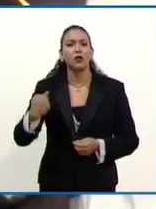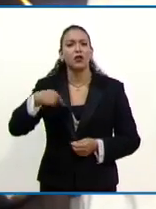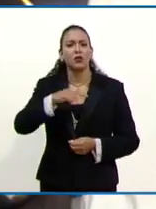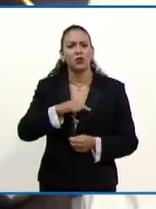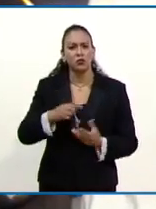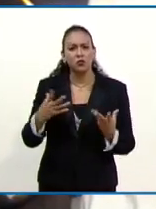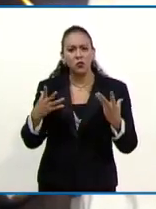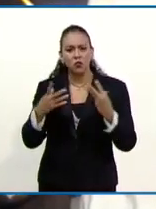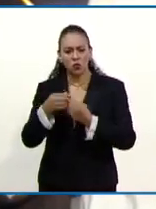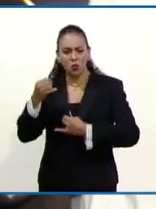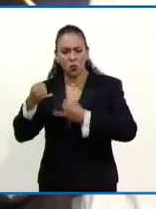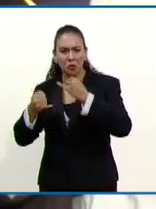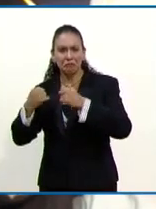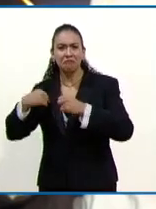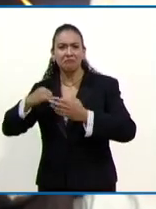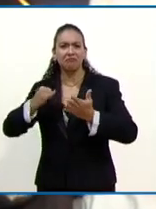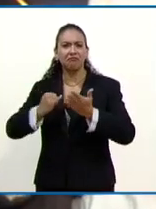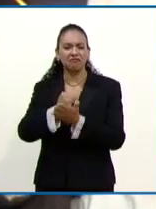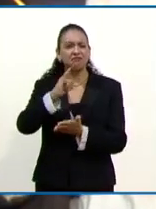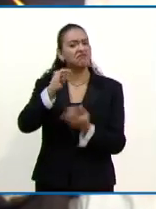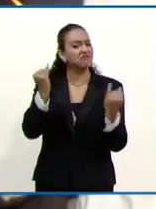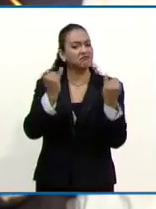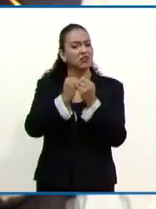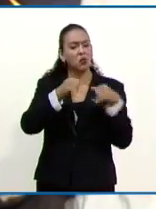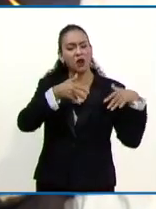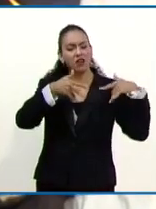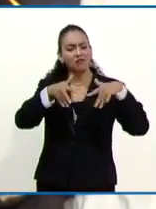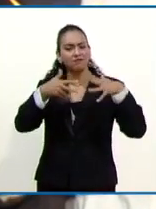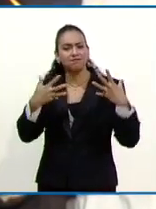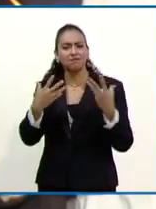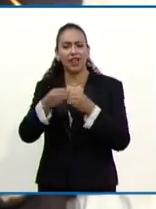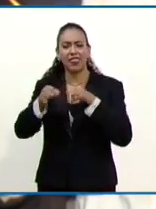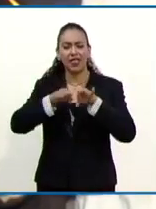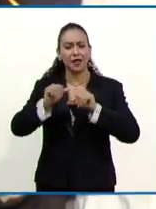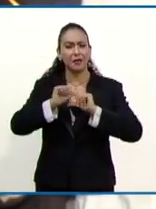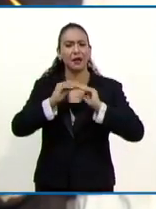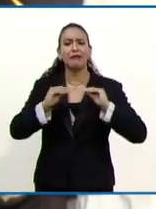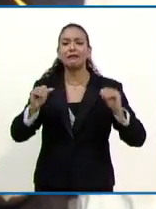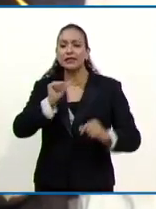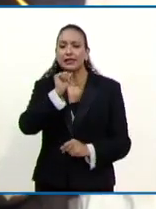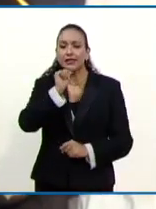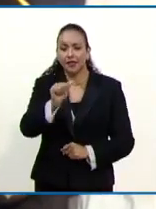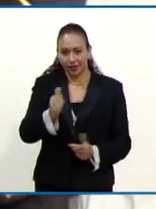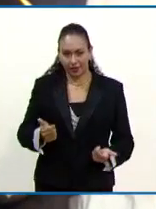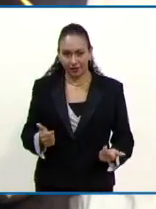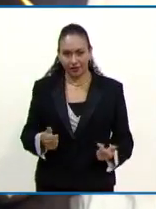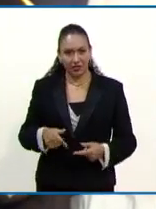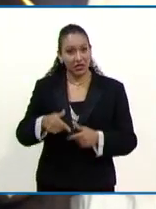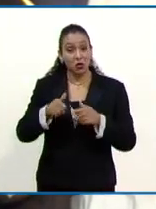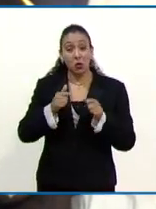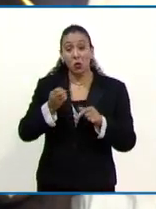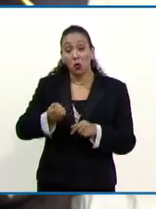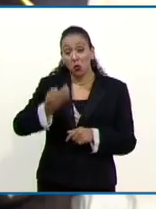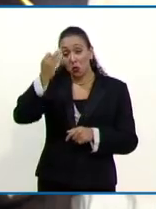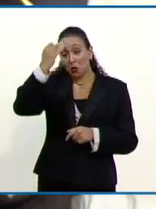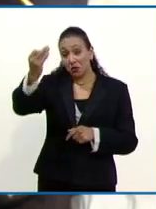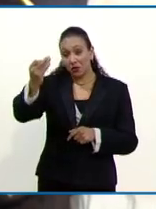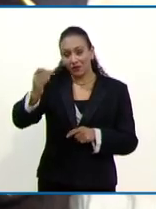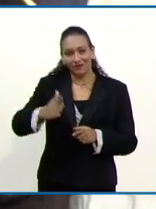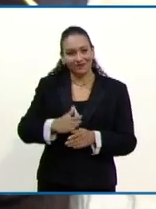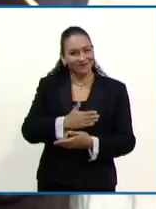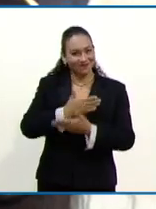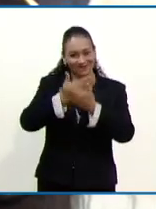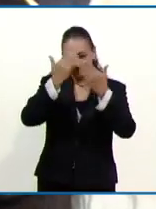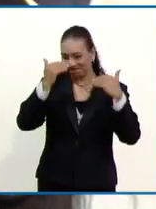personas juzgadoras comprometidas con la justicia, la suspensión de labores jurisdiccionales de manera indefinida en todo el país